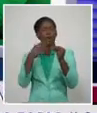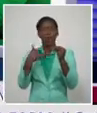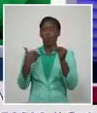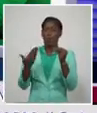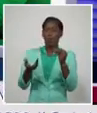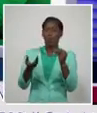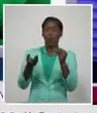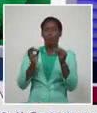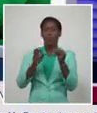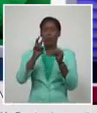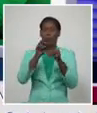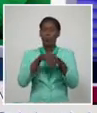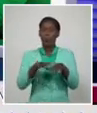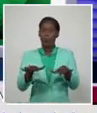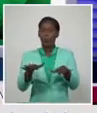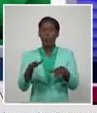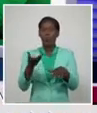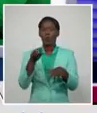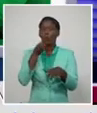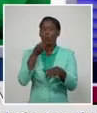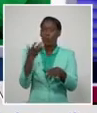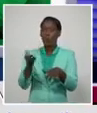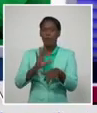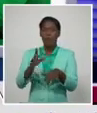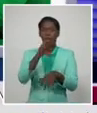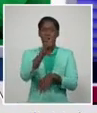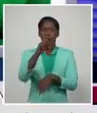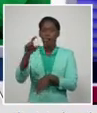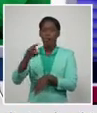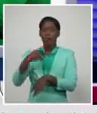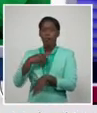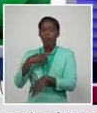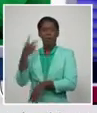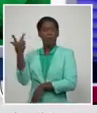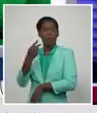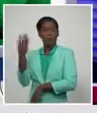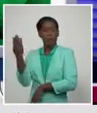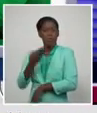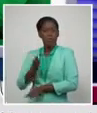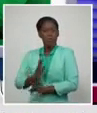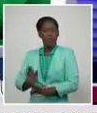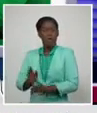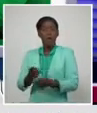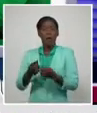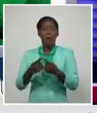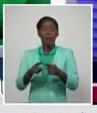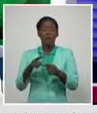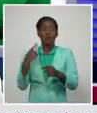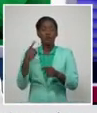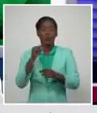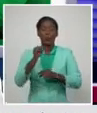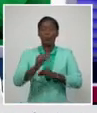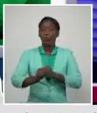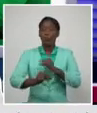Con las vacunas, aunque no se logra un % de vacunación importante de la población